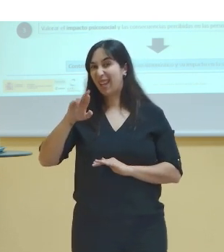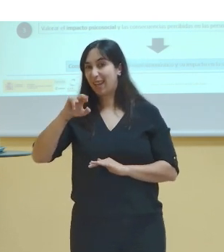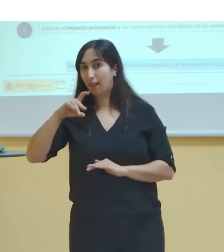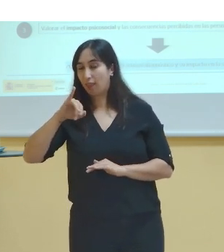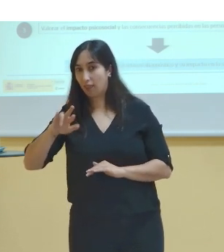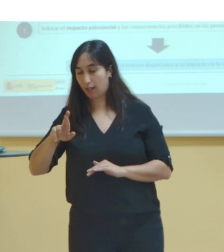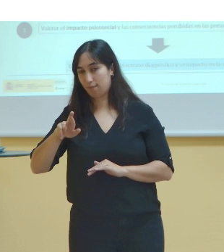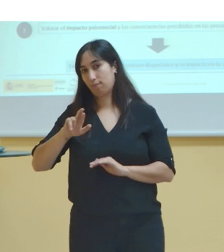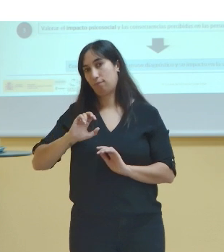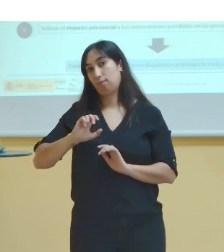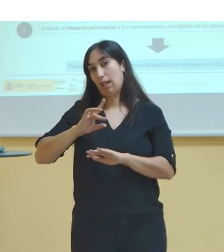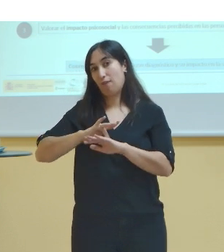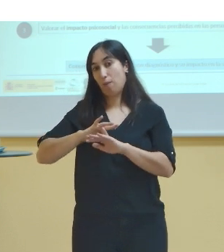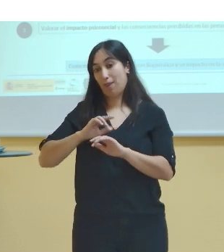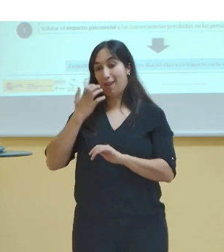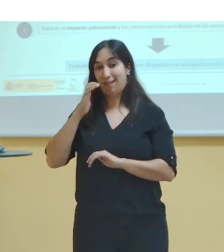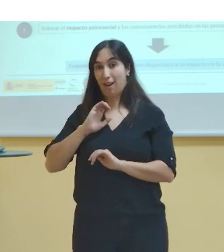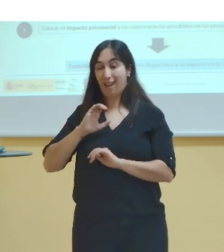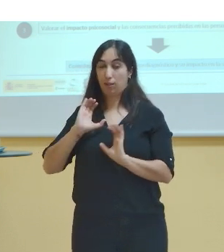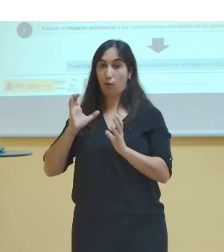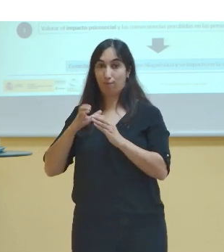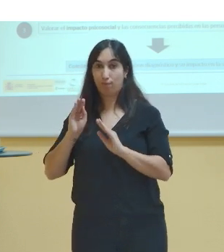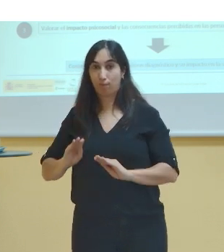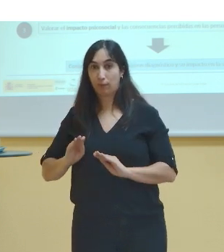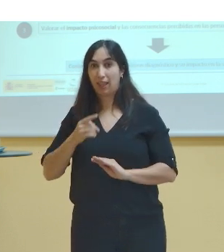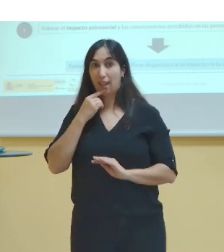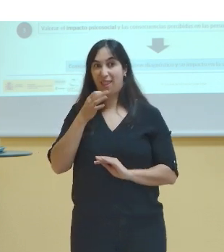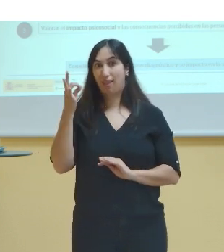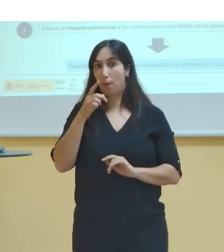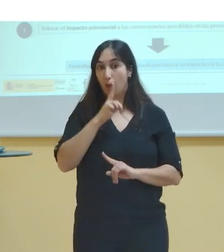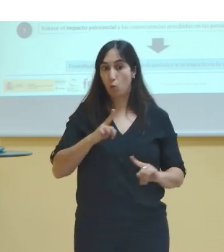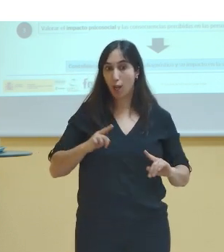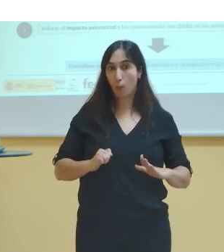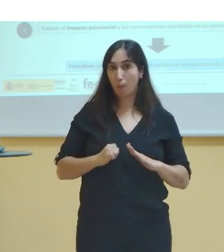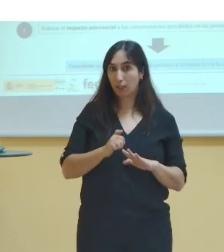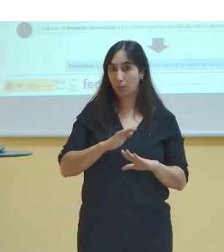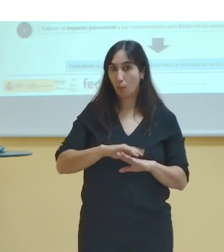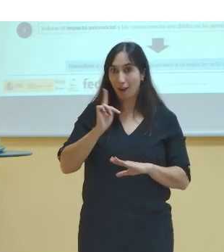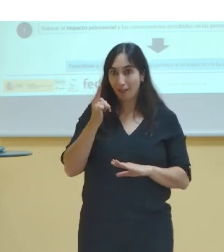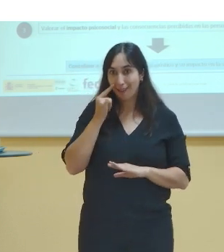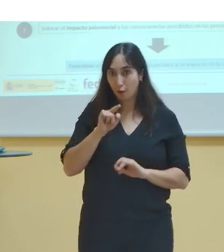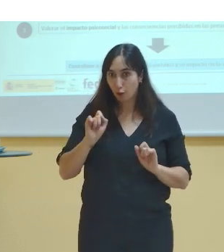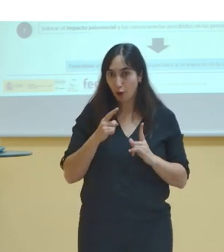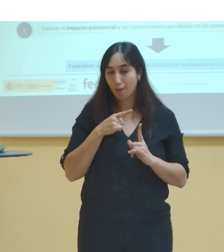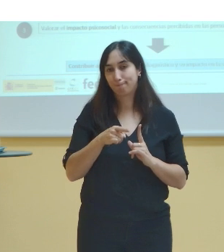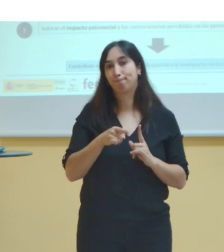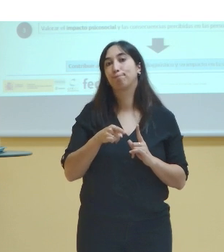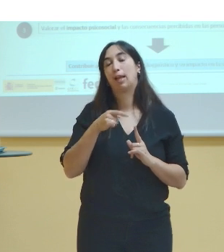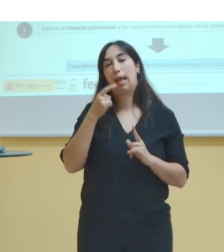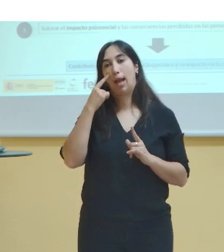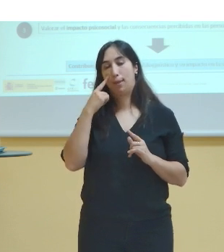Internacional de Enfermedades Raras, que fijaba que era un año lo que se debería tardar como mucho en llegar a un diagnóstico